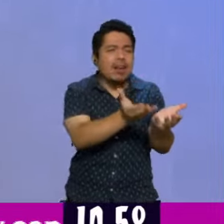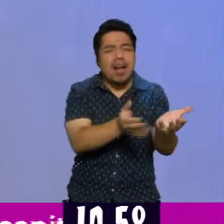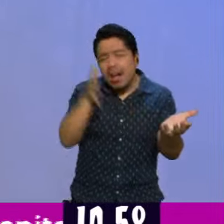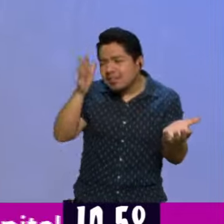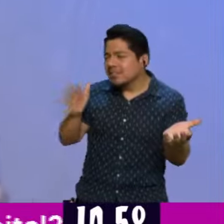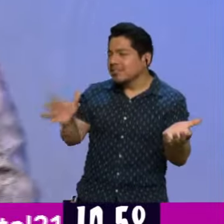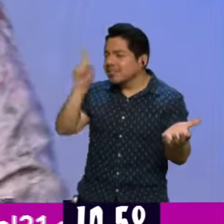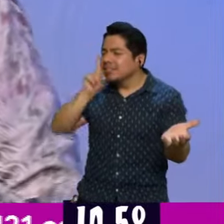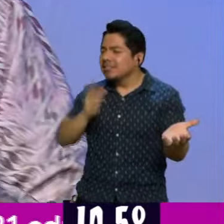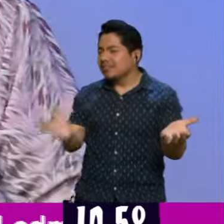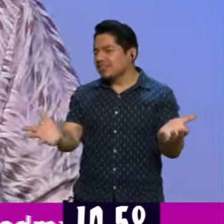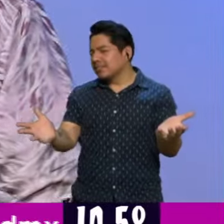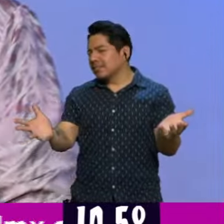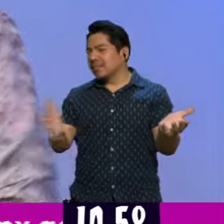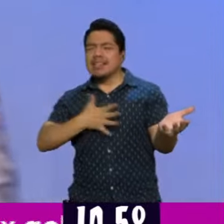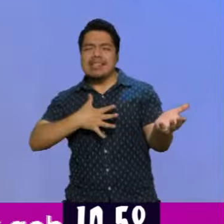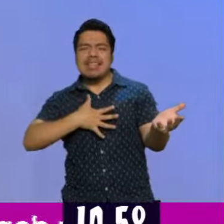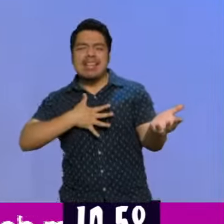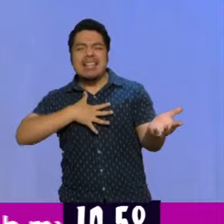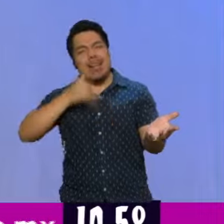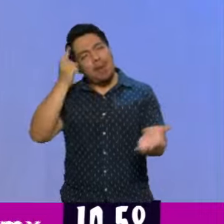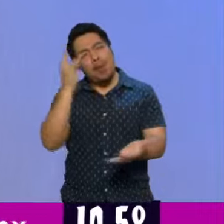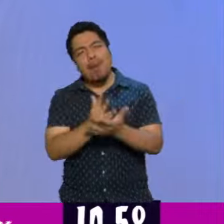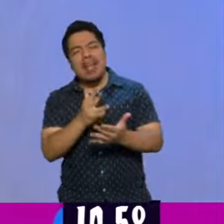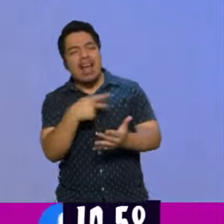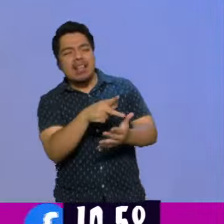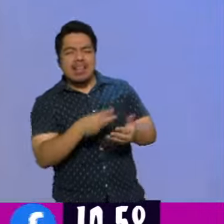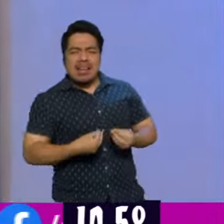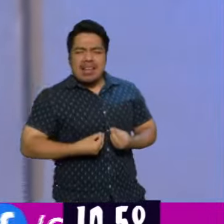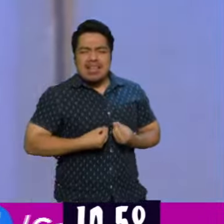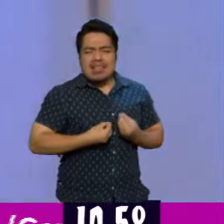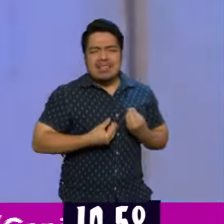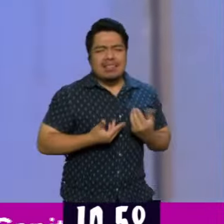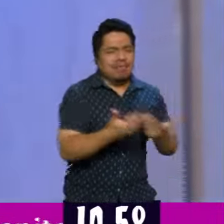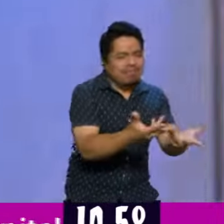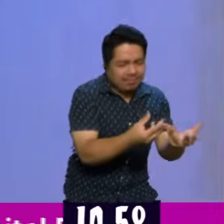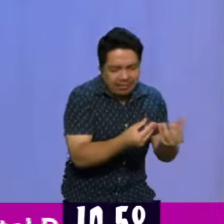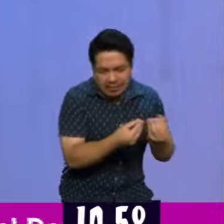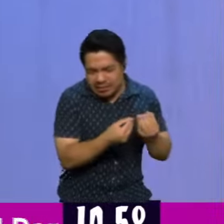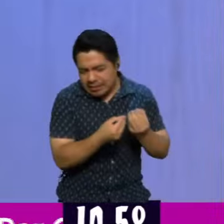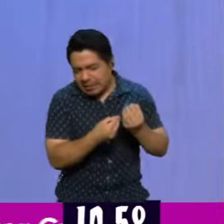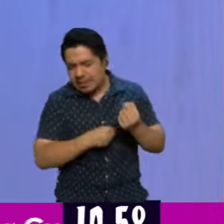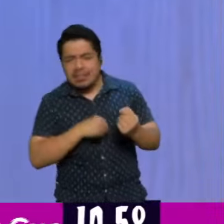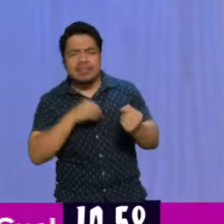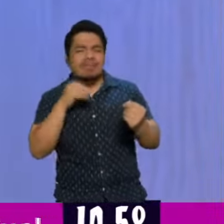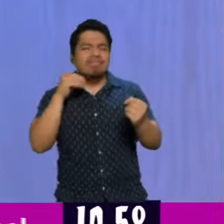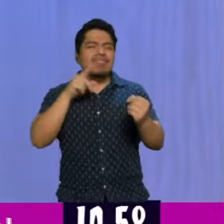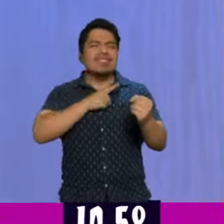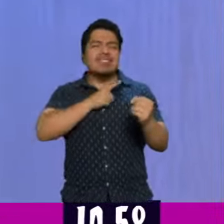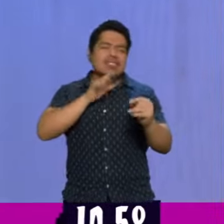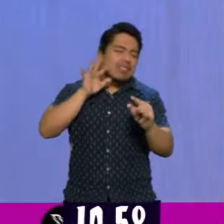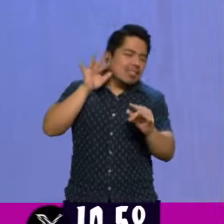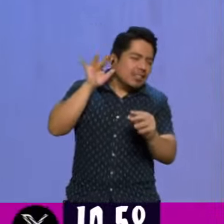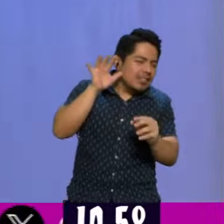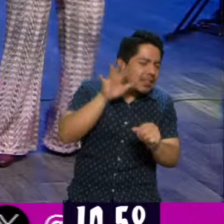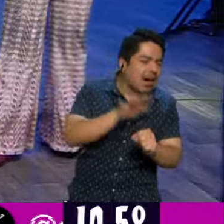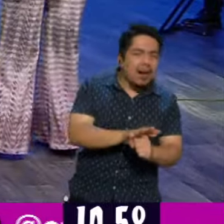señora, yo era parte de su vida y él mi sombra.